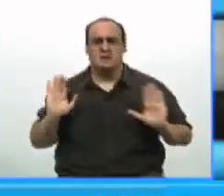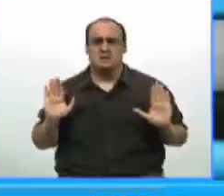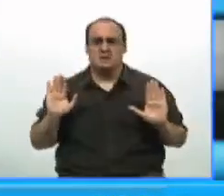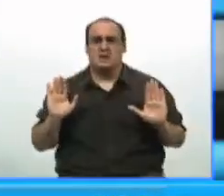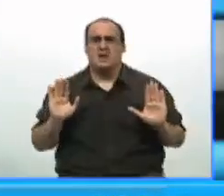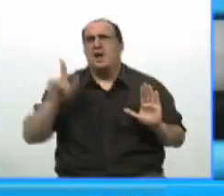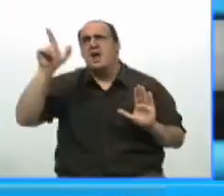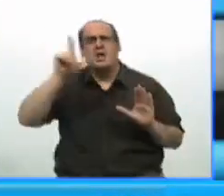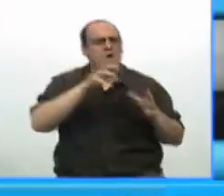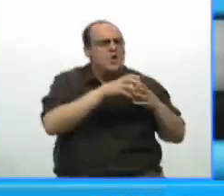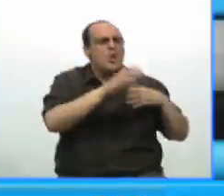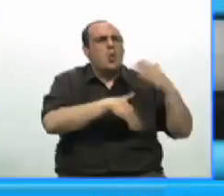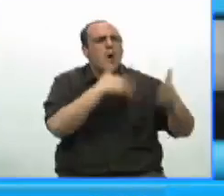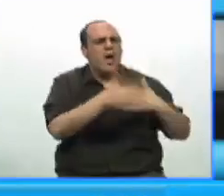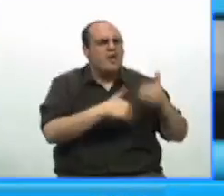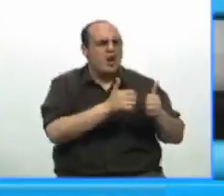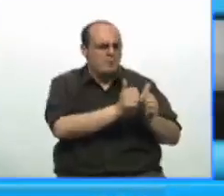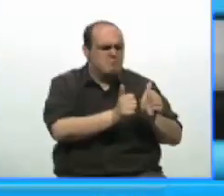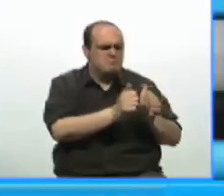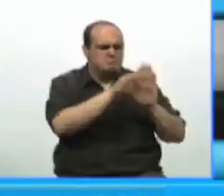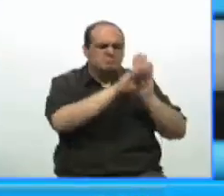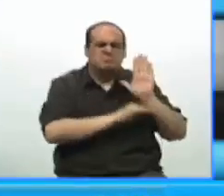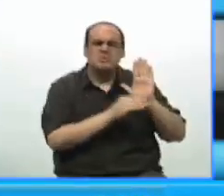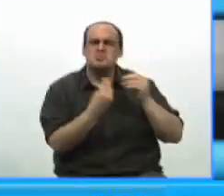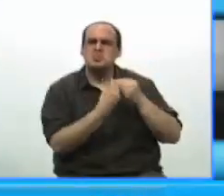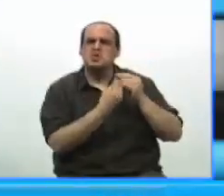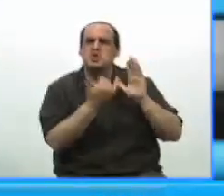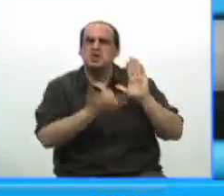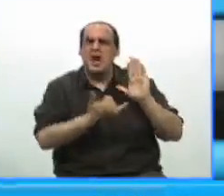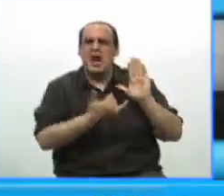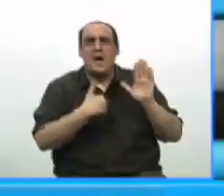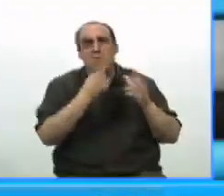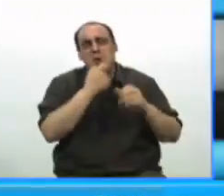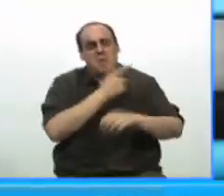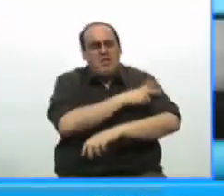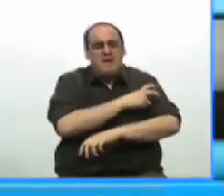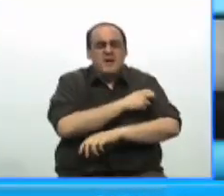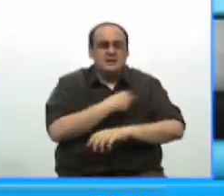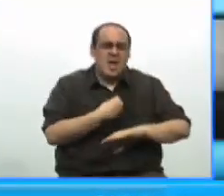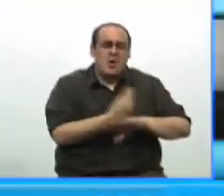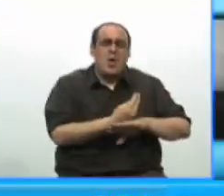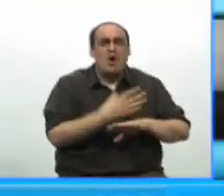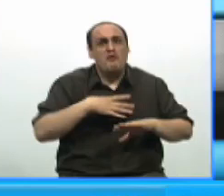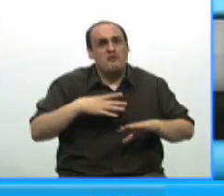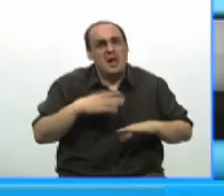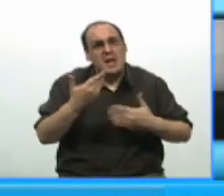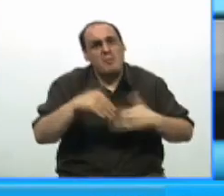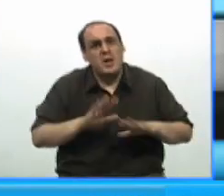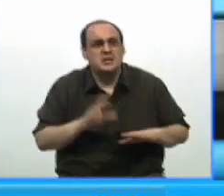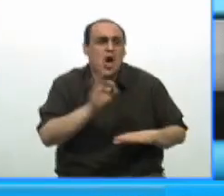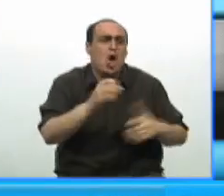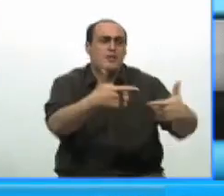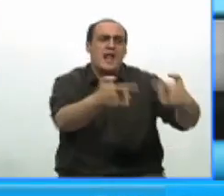de jugadores en diferentes puestos. Va a haber puestos donde quizás estemos céfalos, pero va a haber puestos donde va a haber superioridad